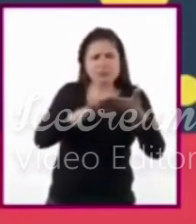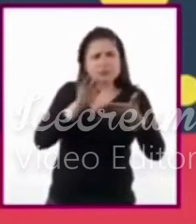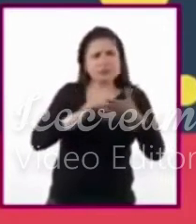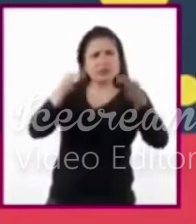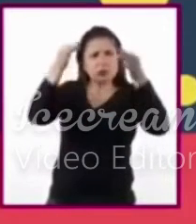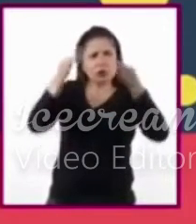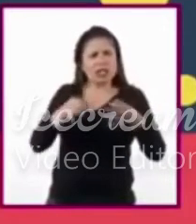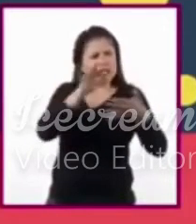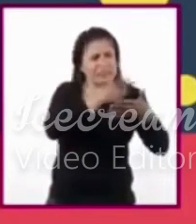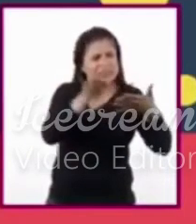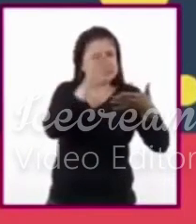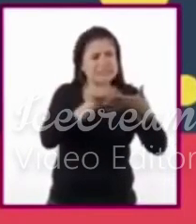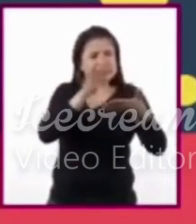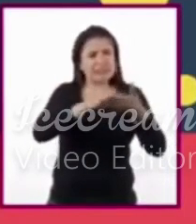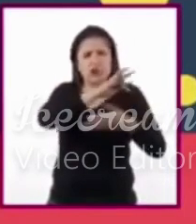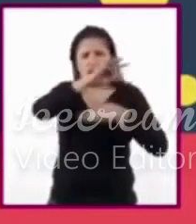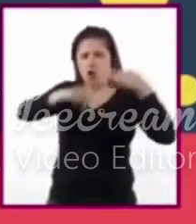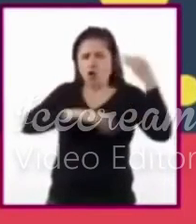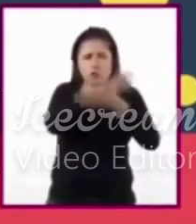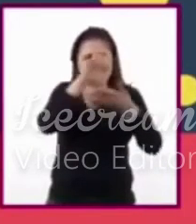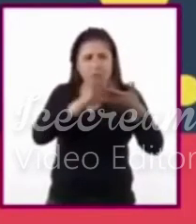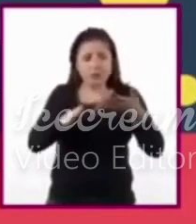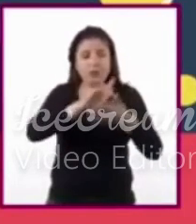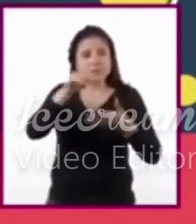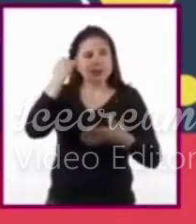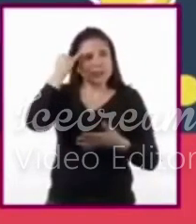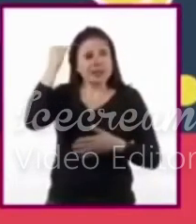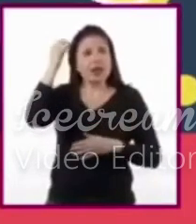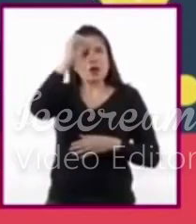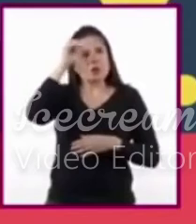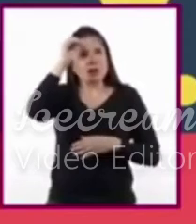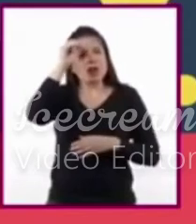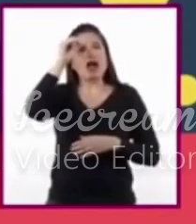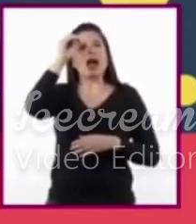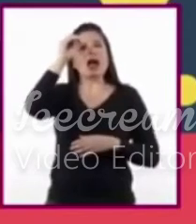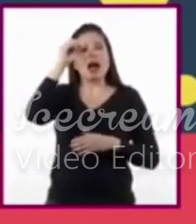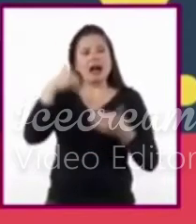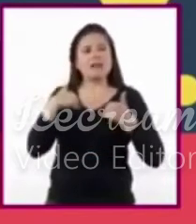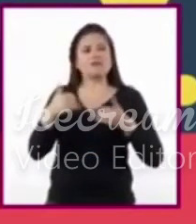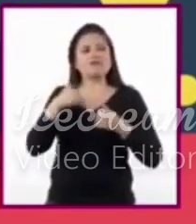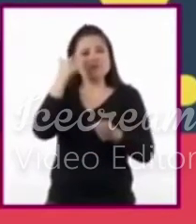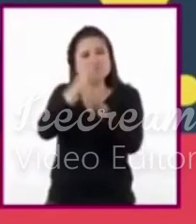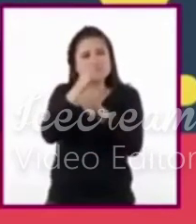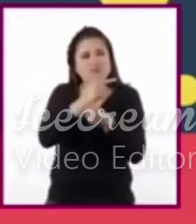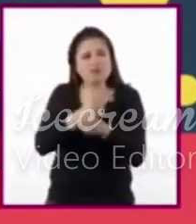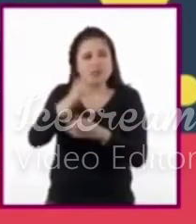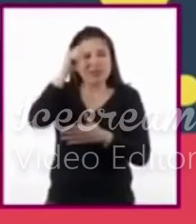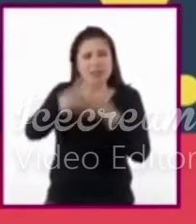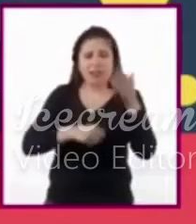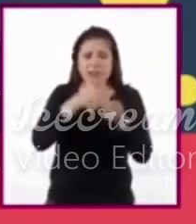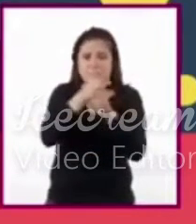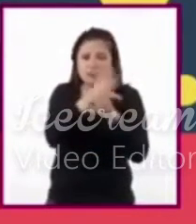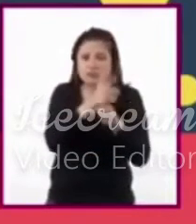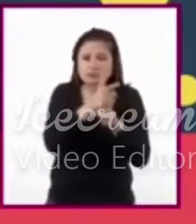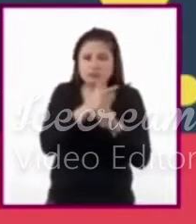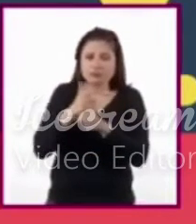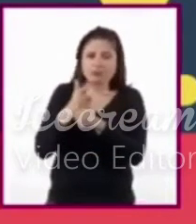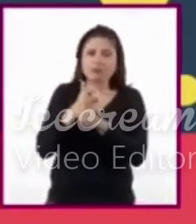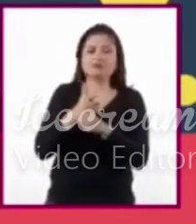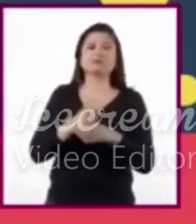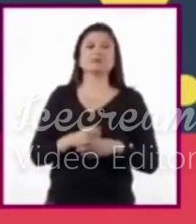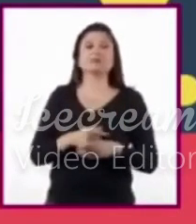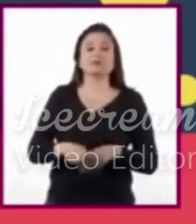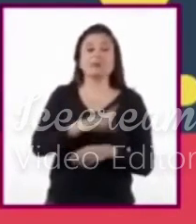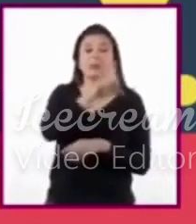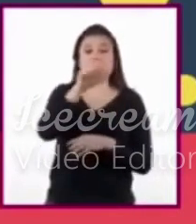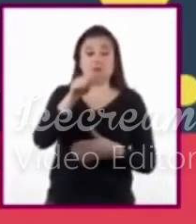original con el fin de tener una idea general, y después profundizar en los detalles y comprender mejor el texto.